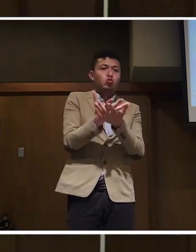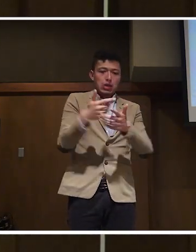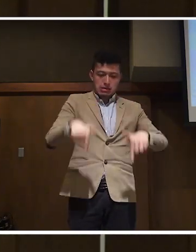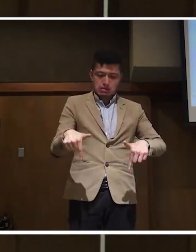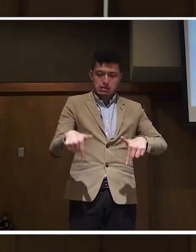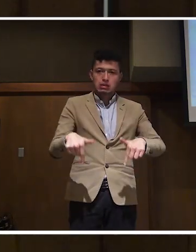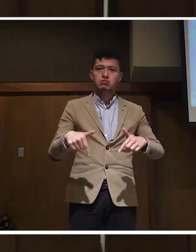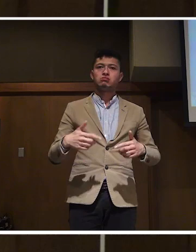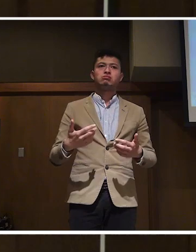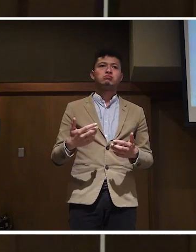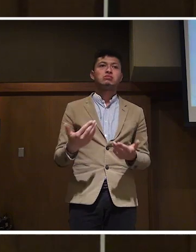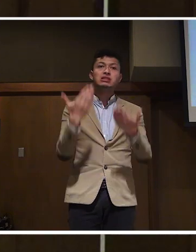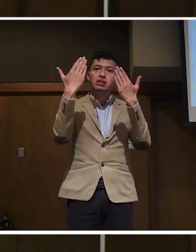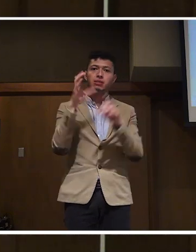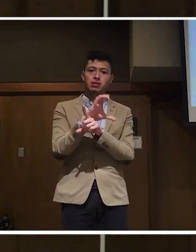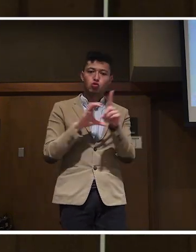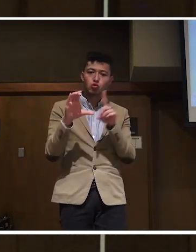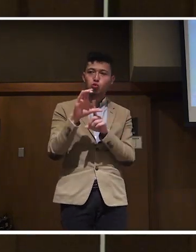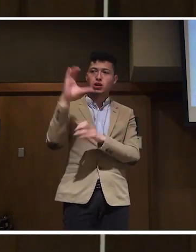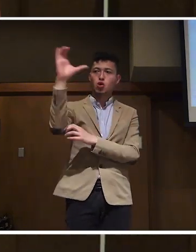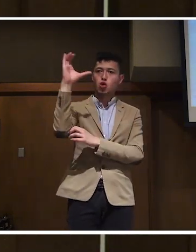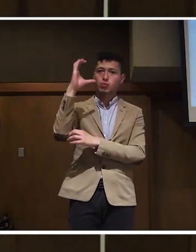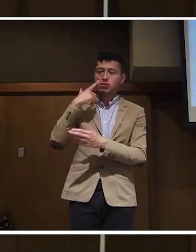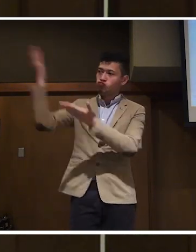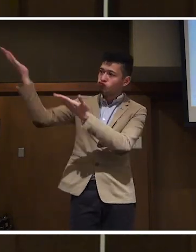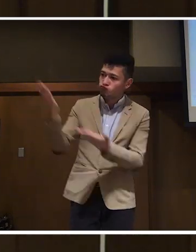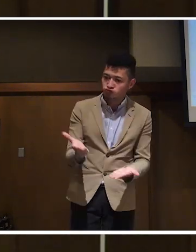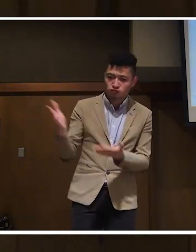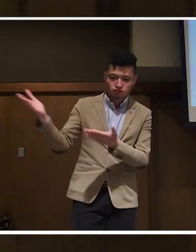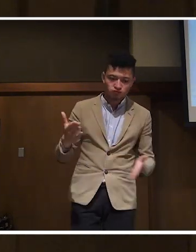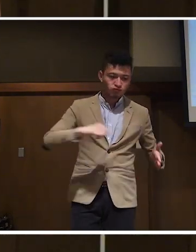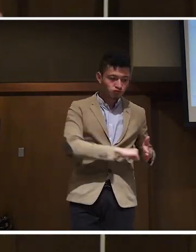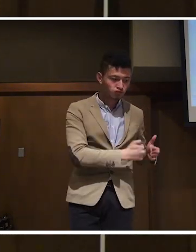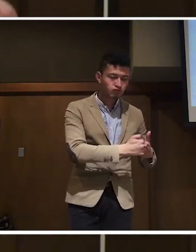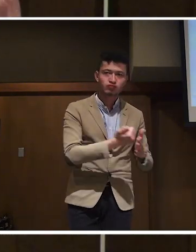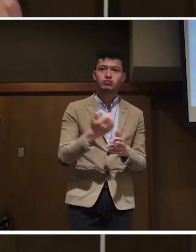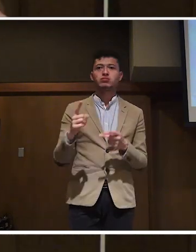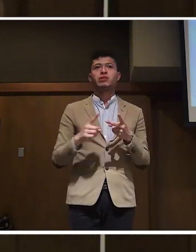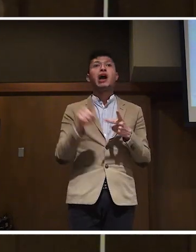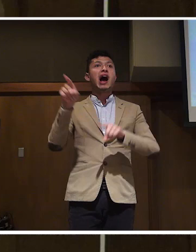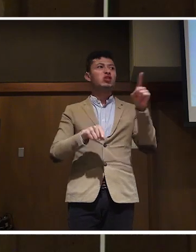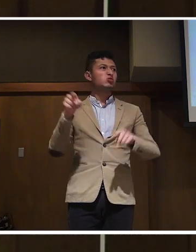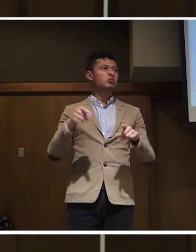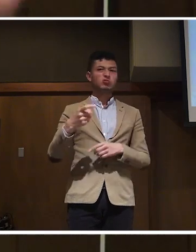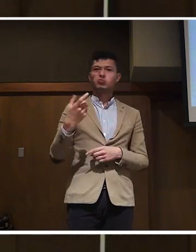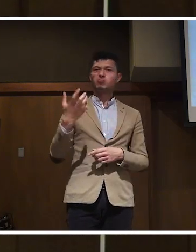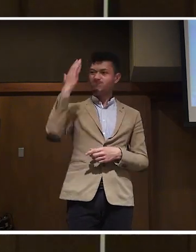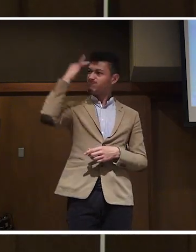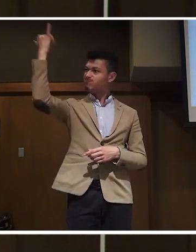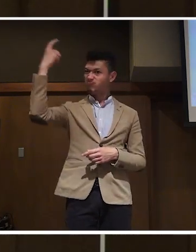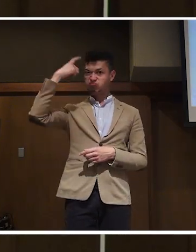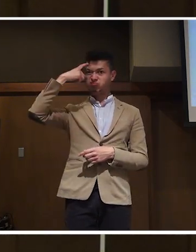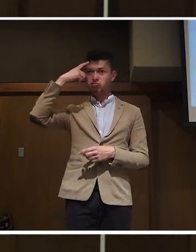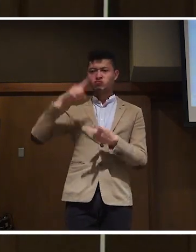cultura colombiana, de lo que ha sido la cultura colombiana, de lo que le ha interesado a los intelectuales y a los letrados, pero también